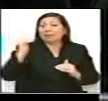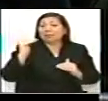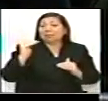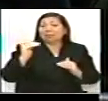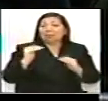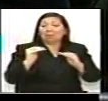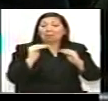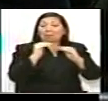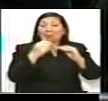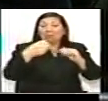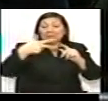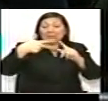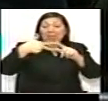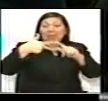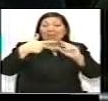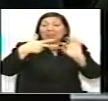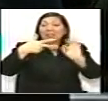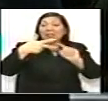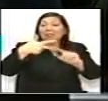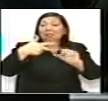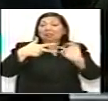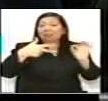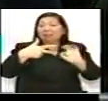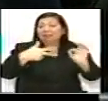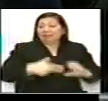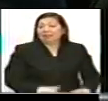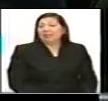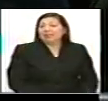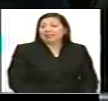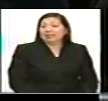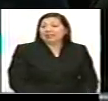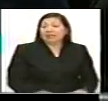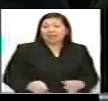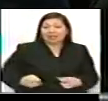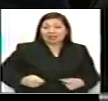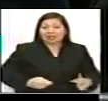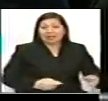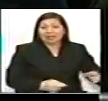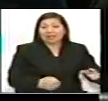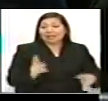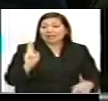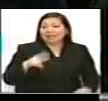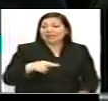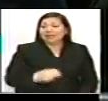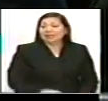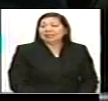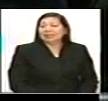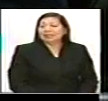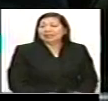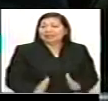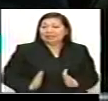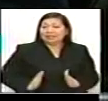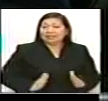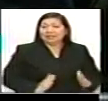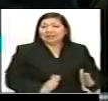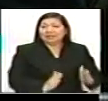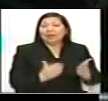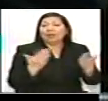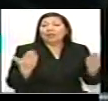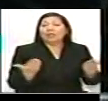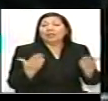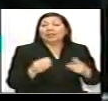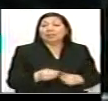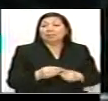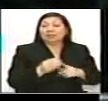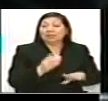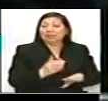parte media, no hay en la parte baja. Por ejemplo, el río Rímac, ¿no?, que es la cuenca principal donde se